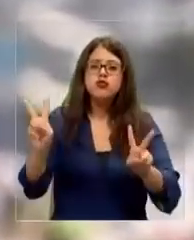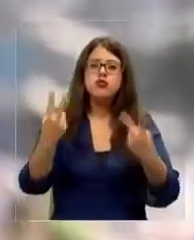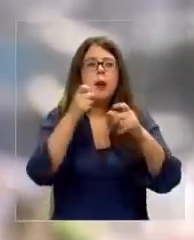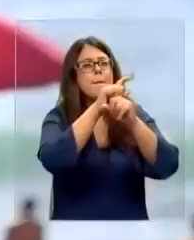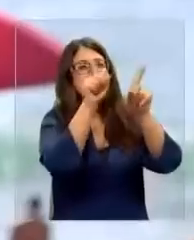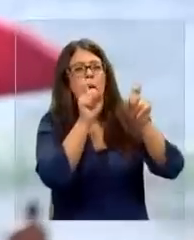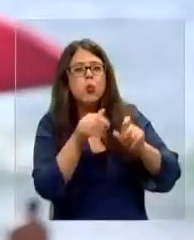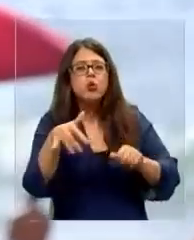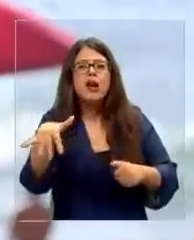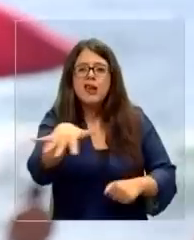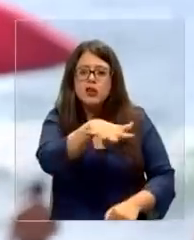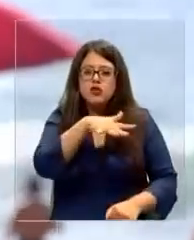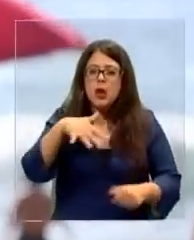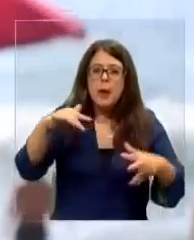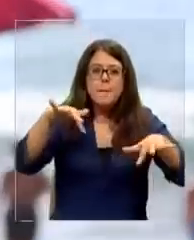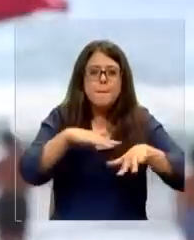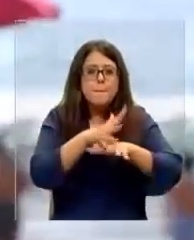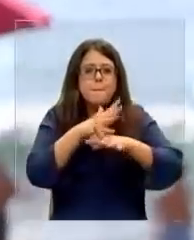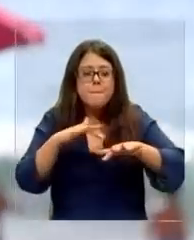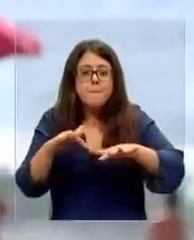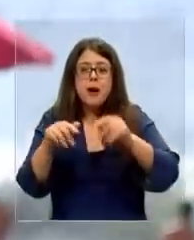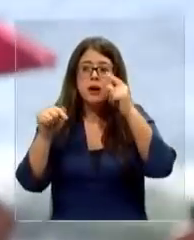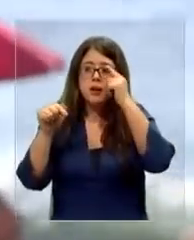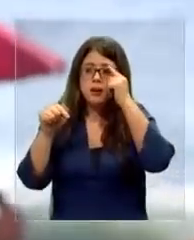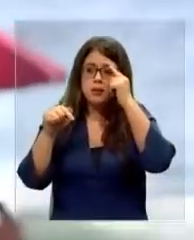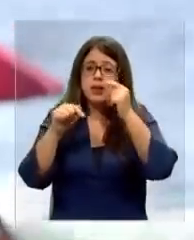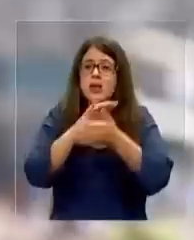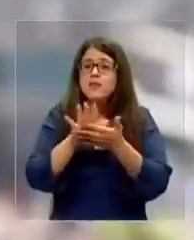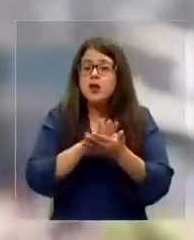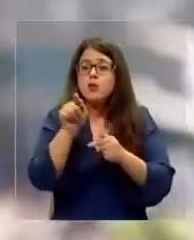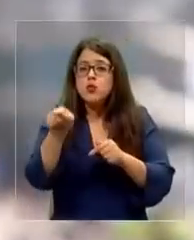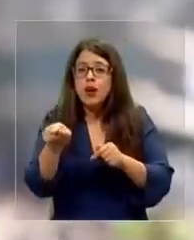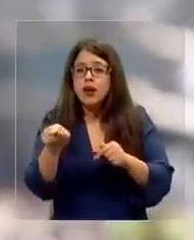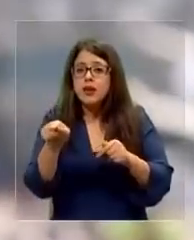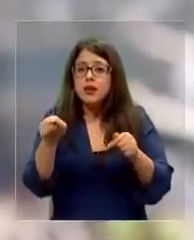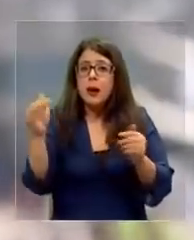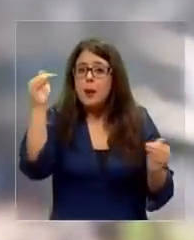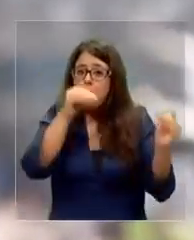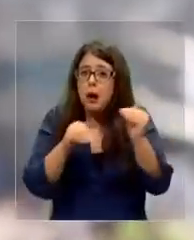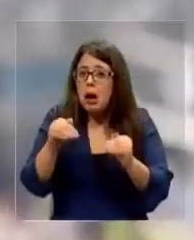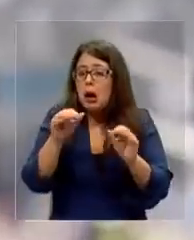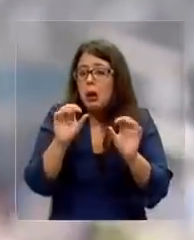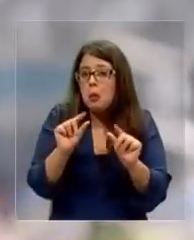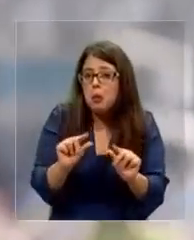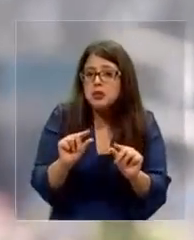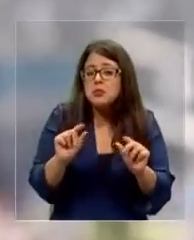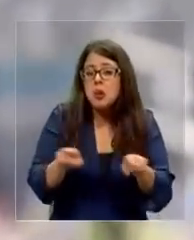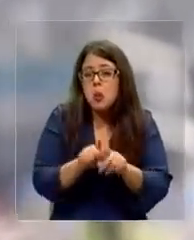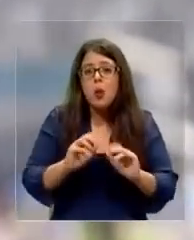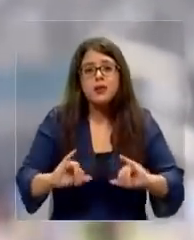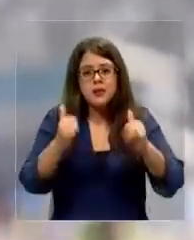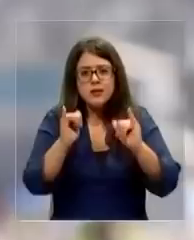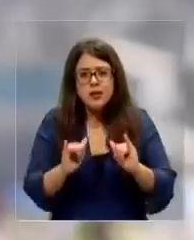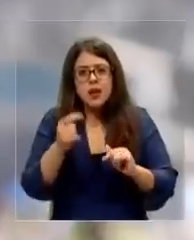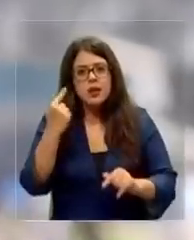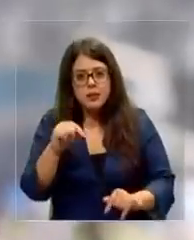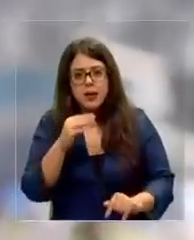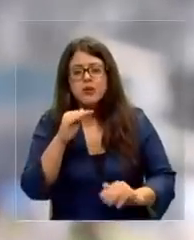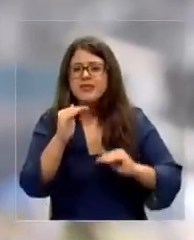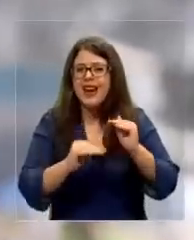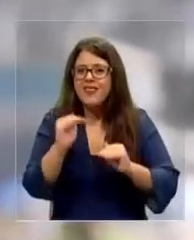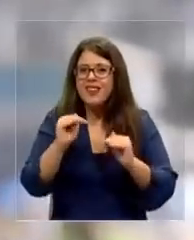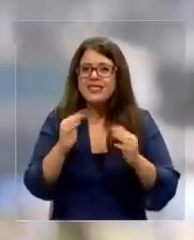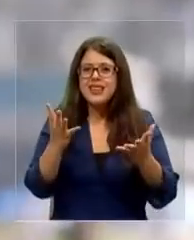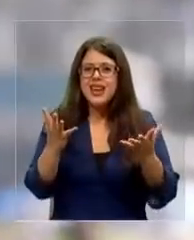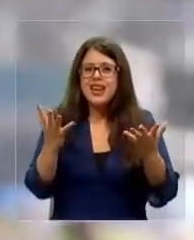preguntar por las condiciones del mar. Hay días donde la playa amerita poder nadar un poco más, disfrutar, pero hay días donde hay